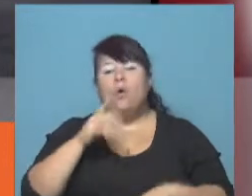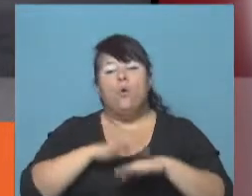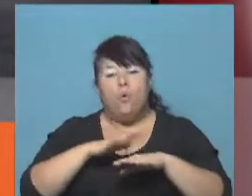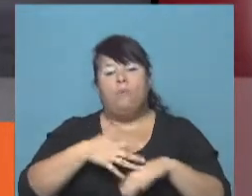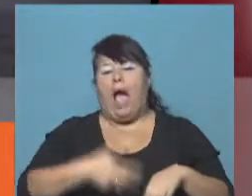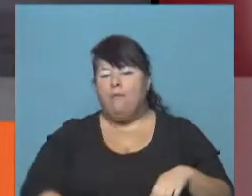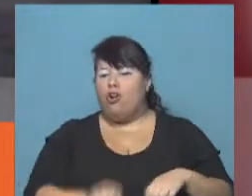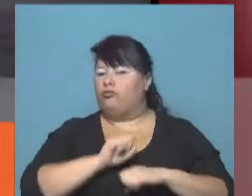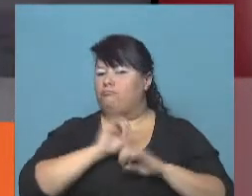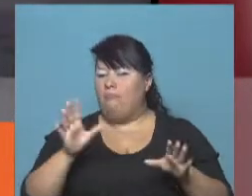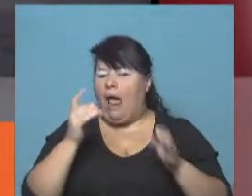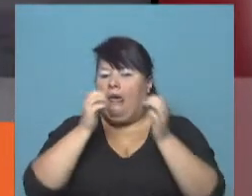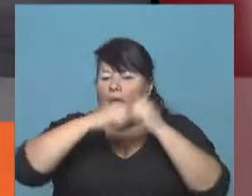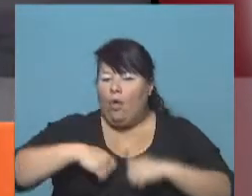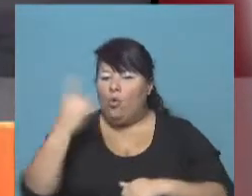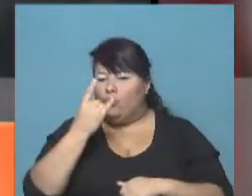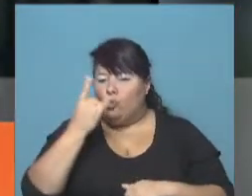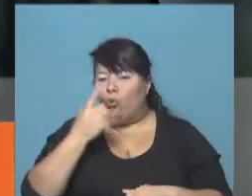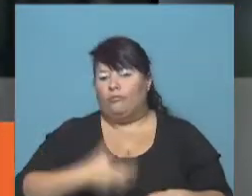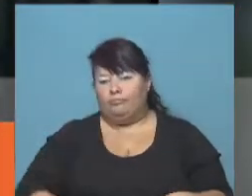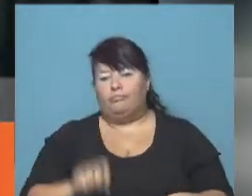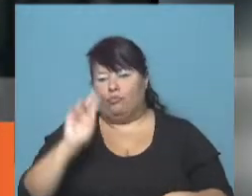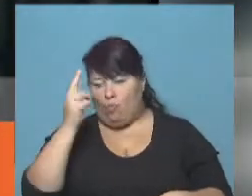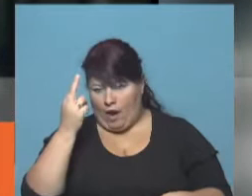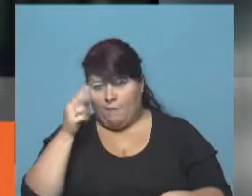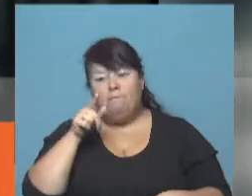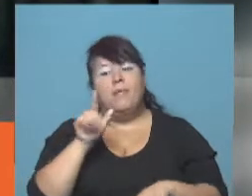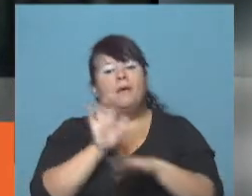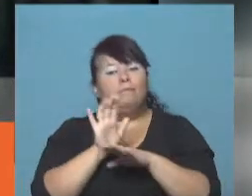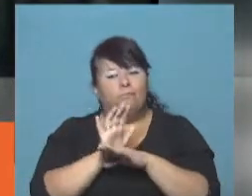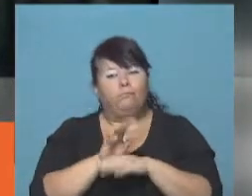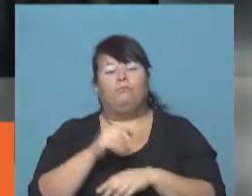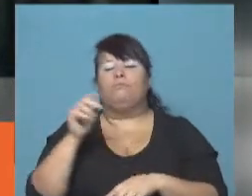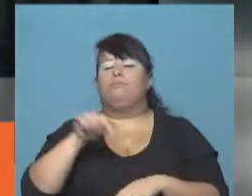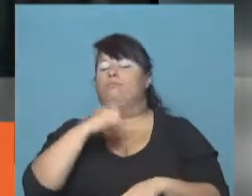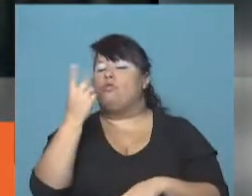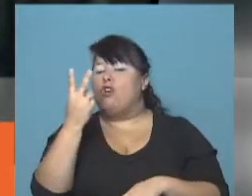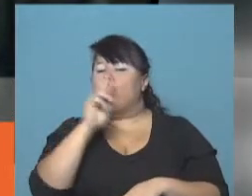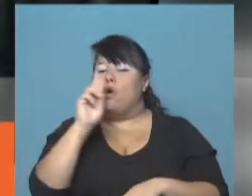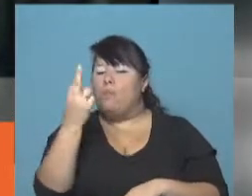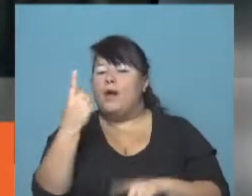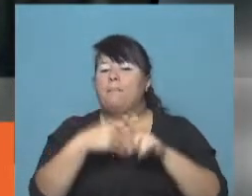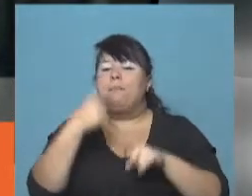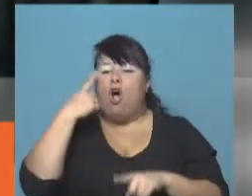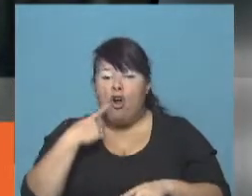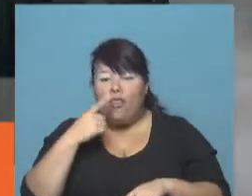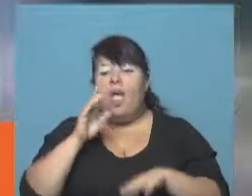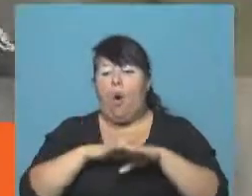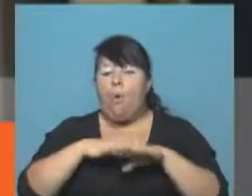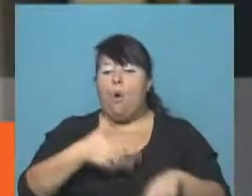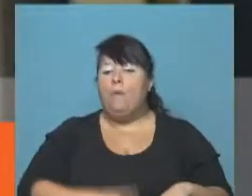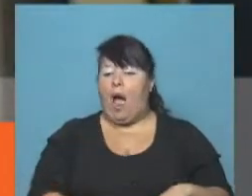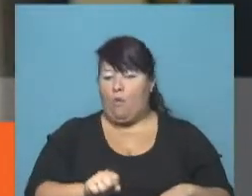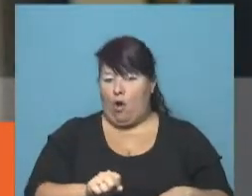producto de un aborto mal practicado en clínicas clandestinas. Eso significa que dos mujeres mueren cada día por esta